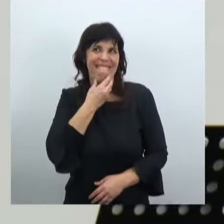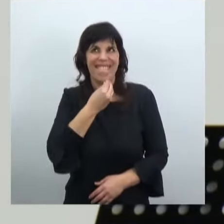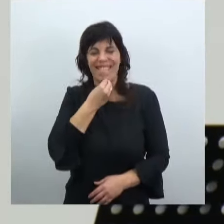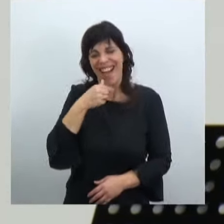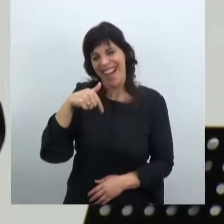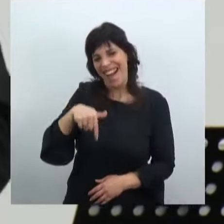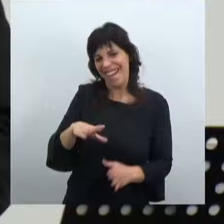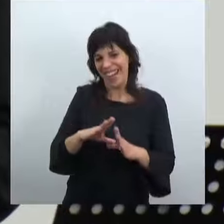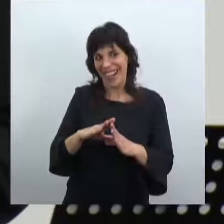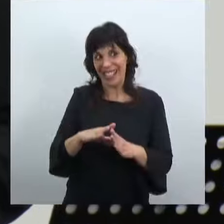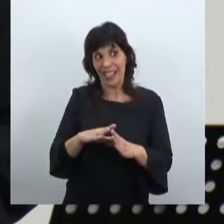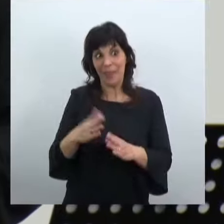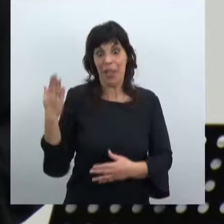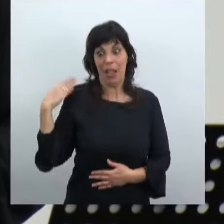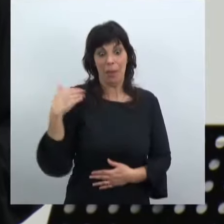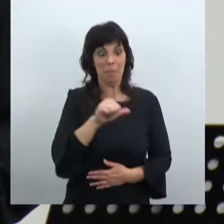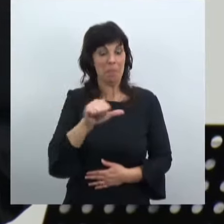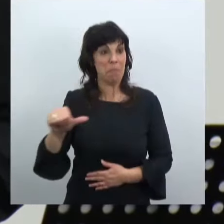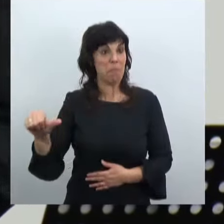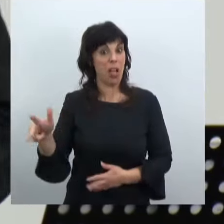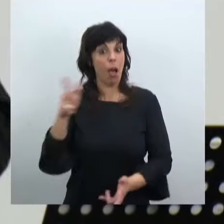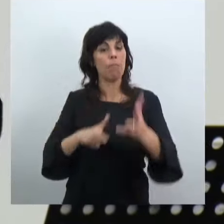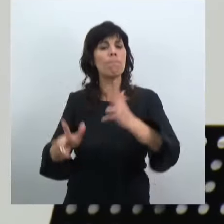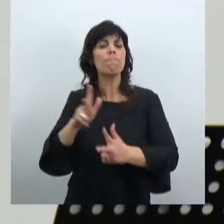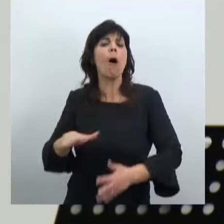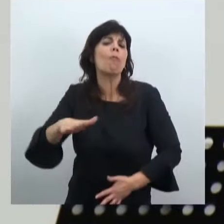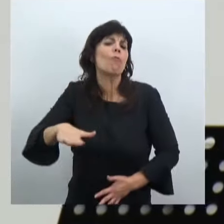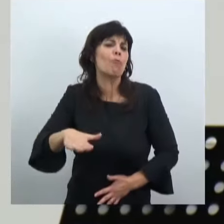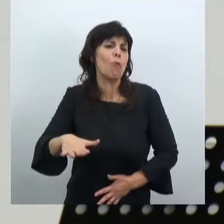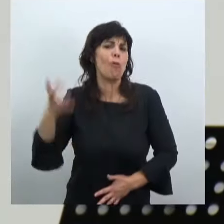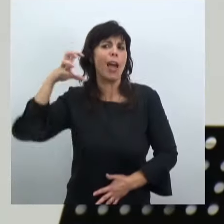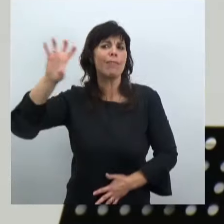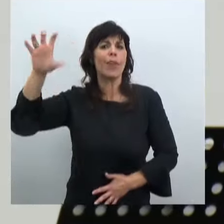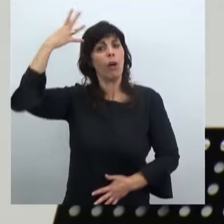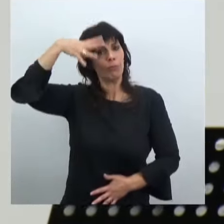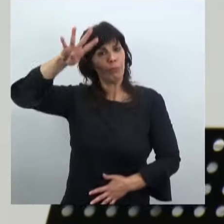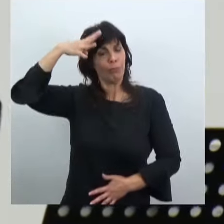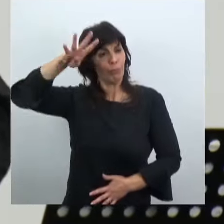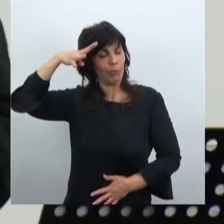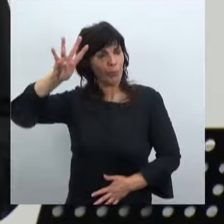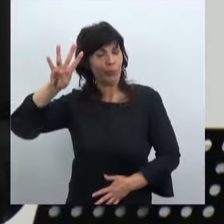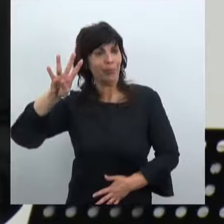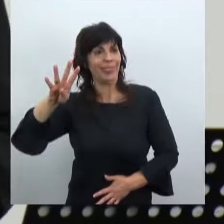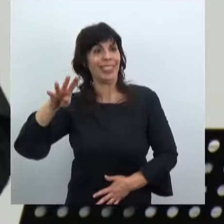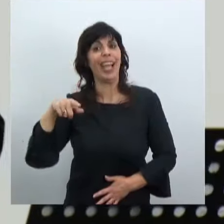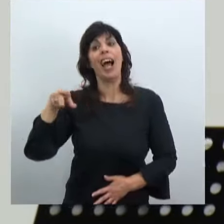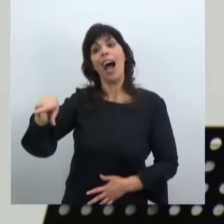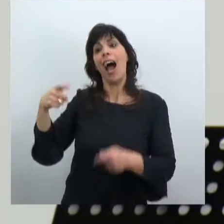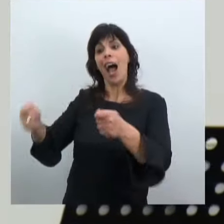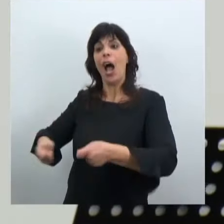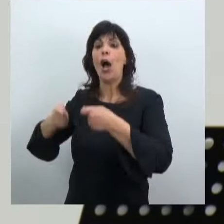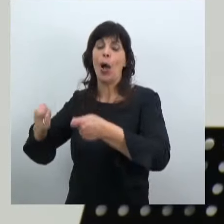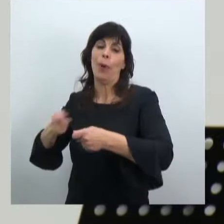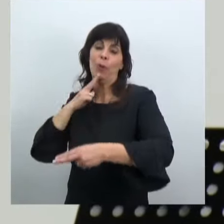estuvimos en México y tuvimos un tiempo muy, muy bonito allí con el pastor José Mallorquín en su